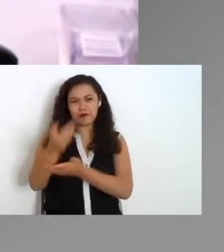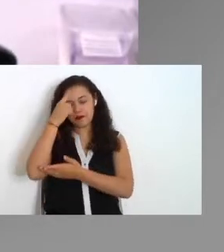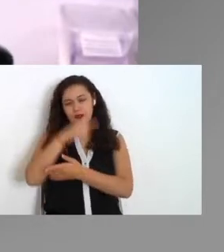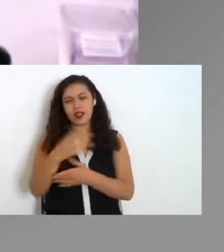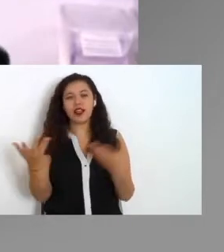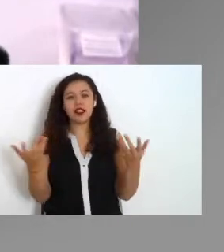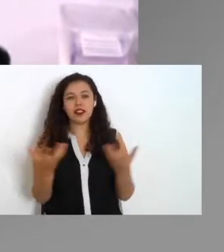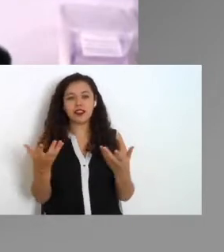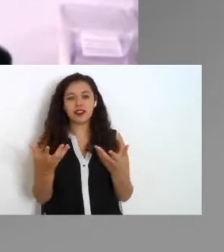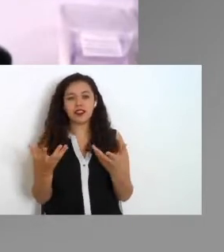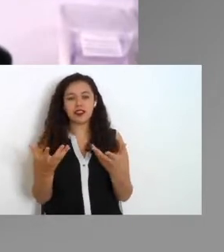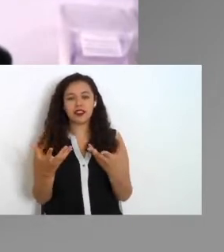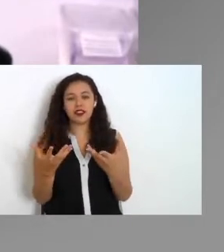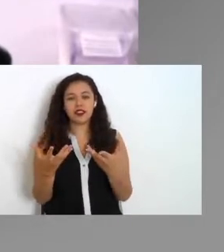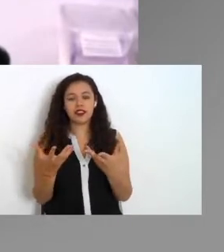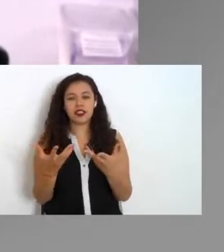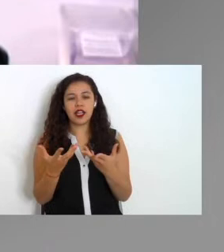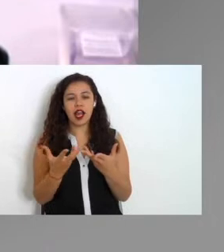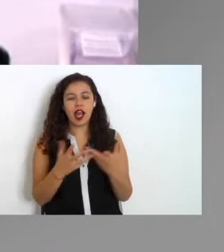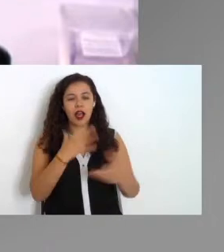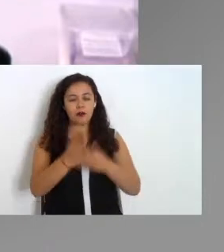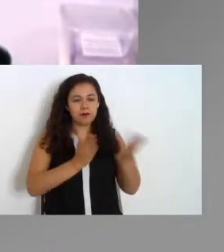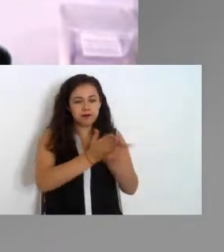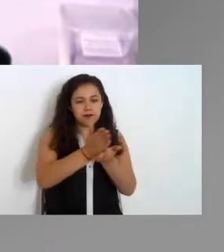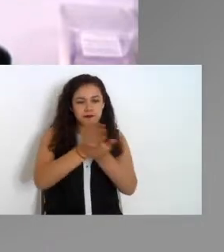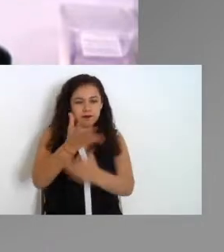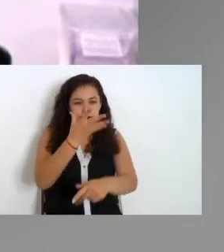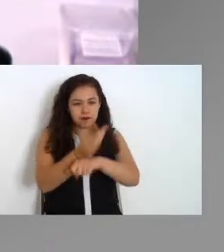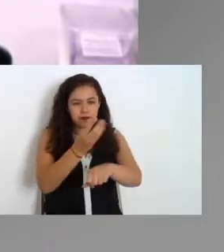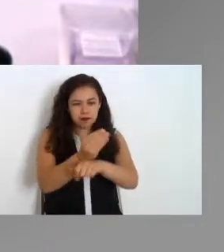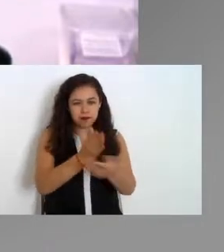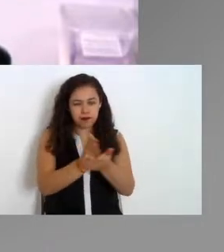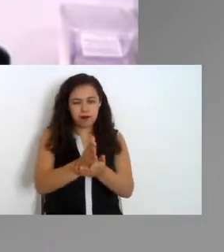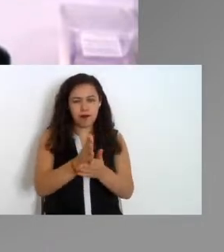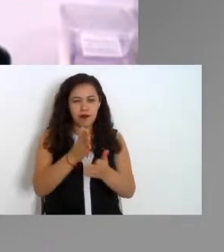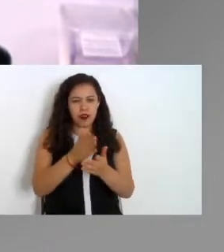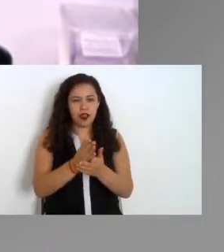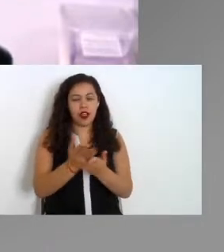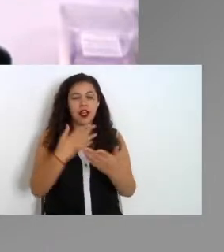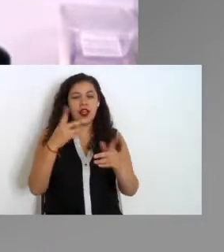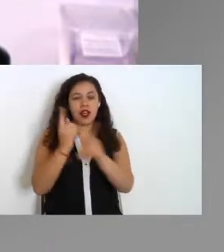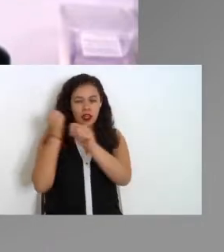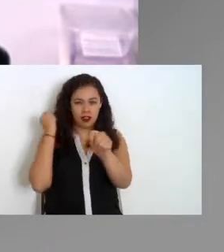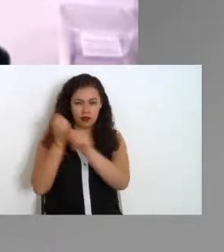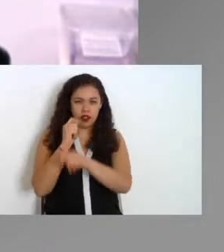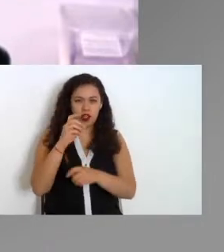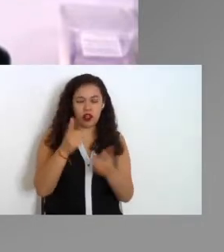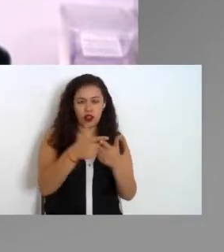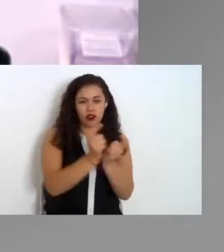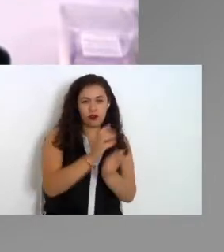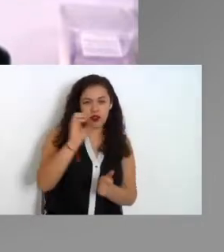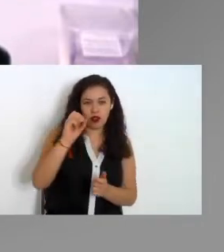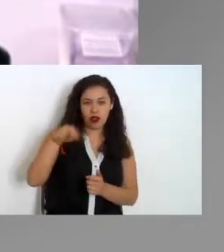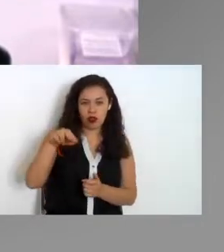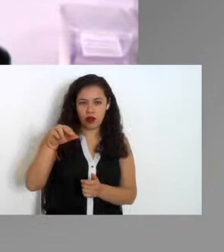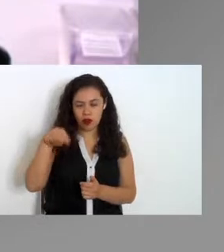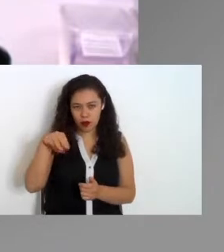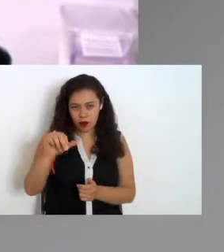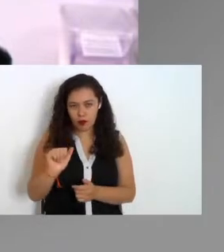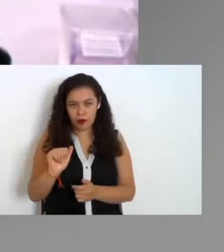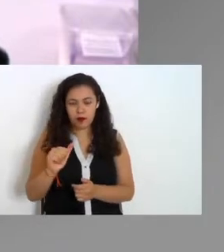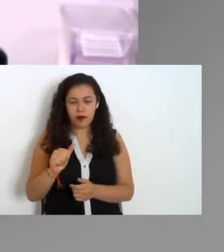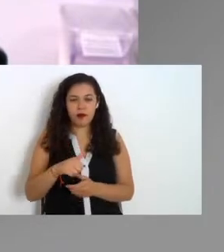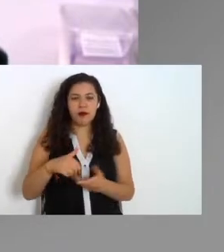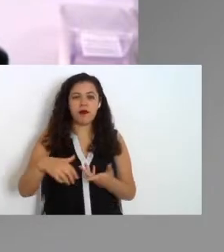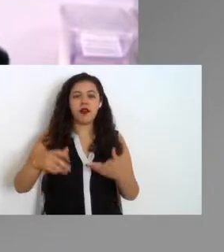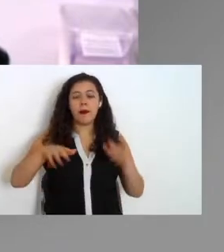de adaptaciones de accesibilidad en los siguientes servicios de transporte, como es el Grupo OMA, que es el Grupo Aeroportuario del Centro Norte,